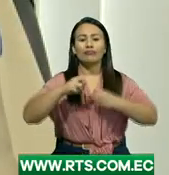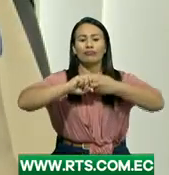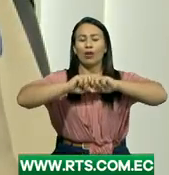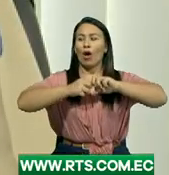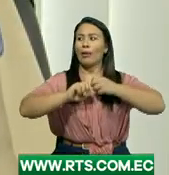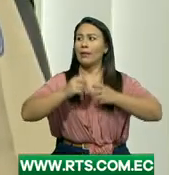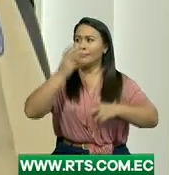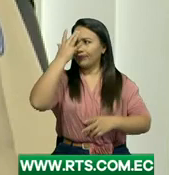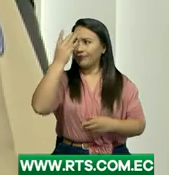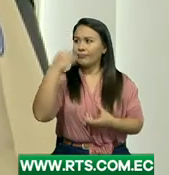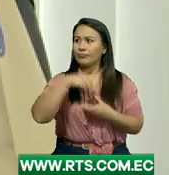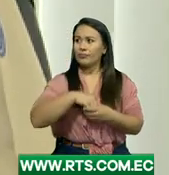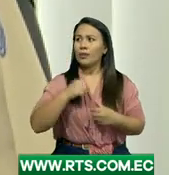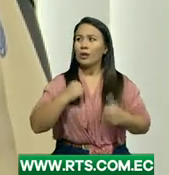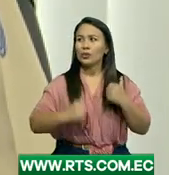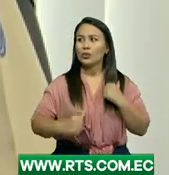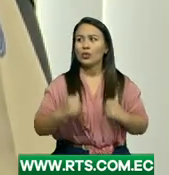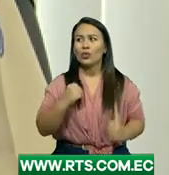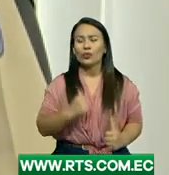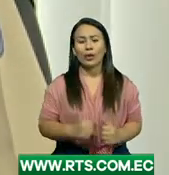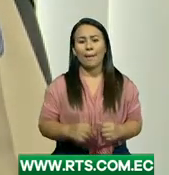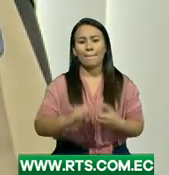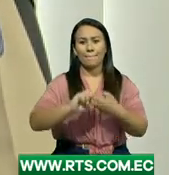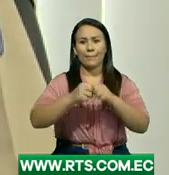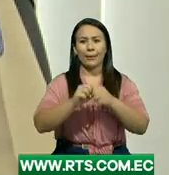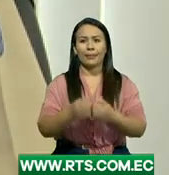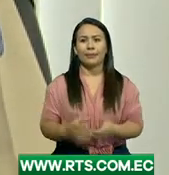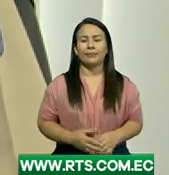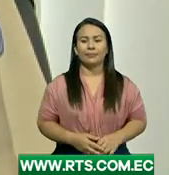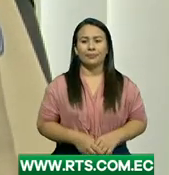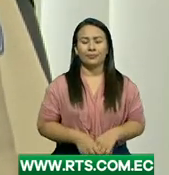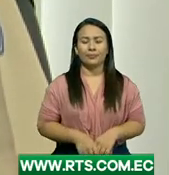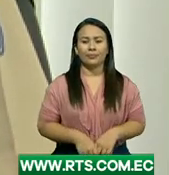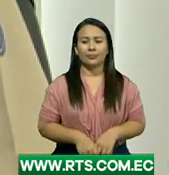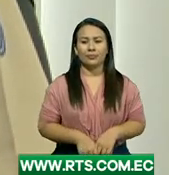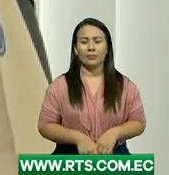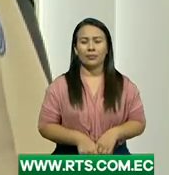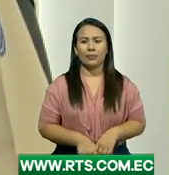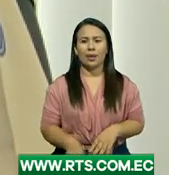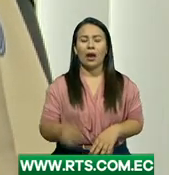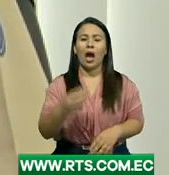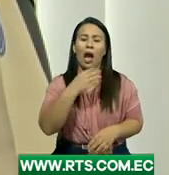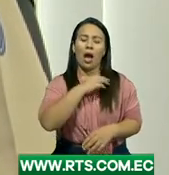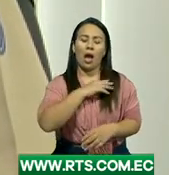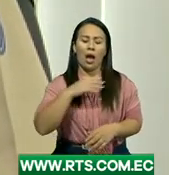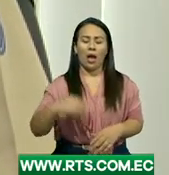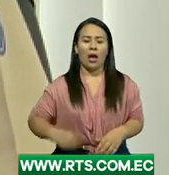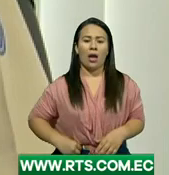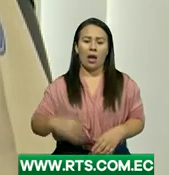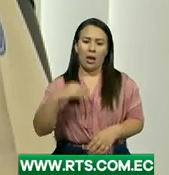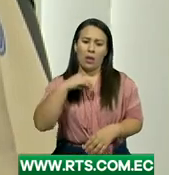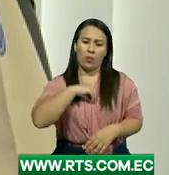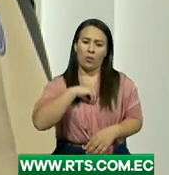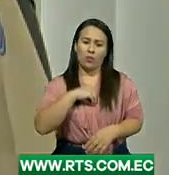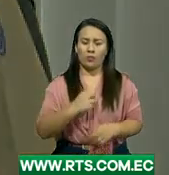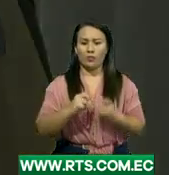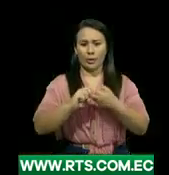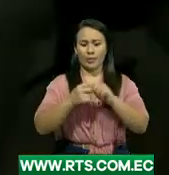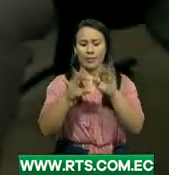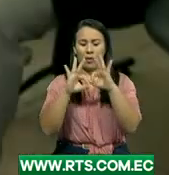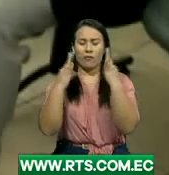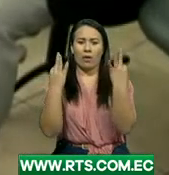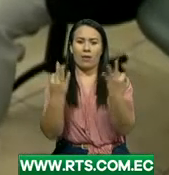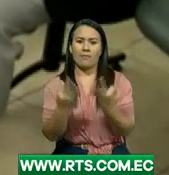por problemas sentimentales, problemas de autoestima y problemas